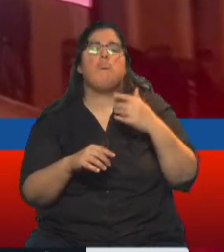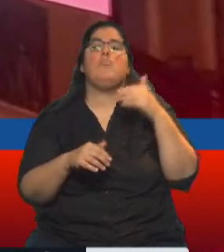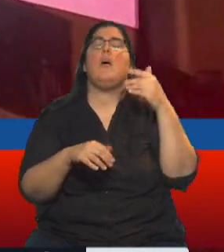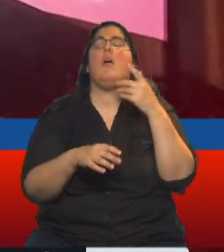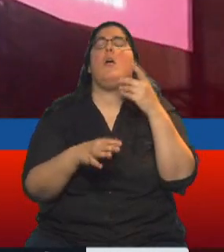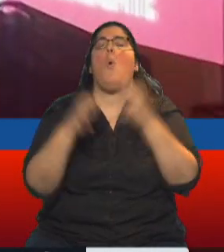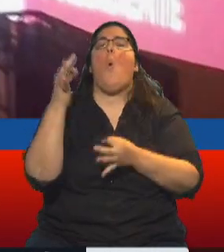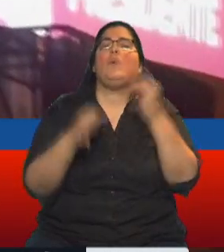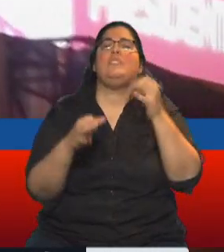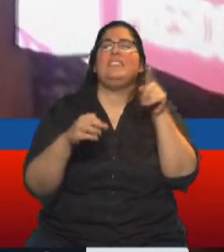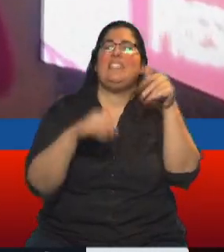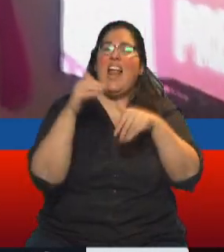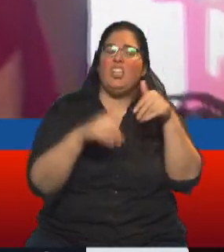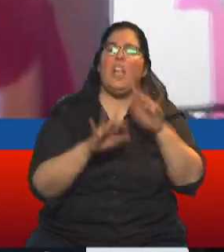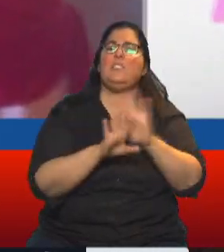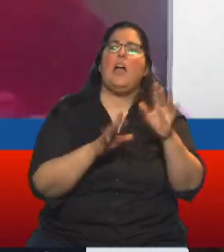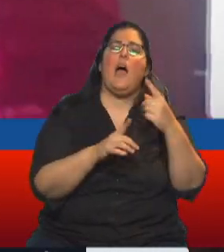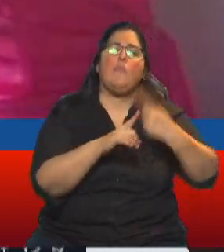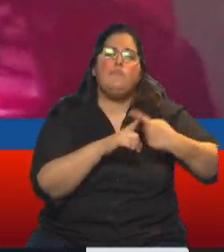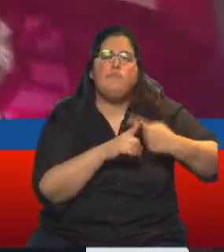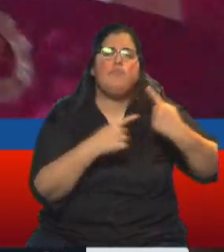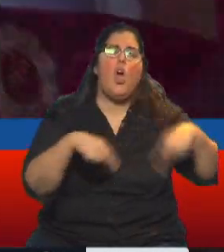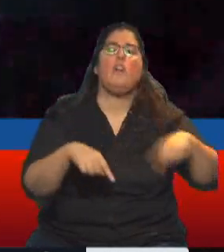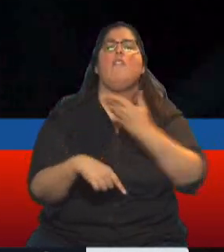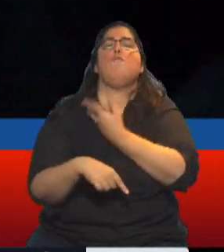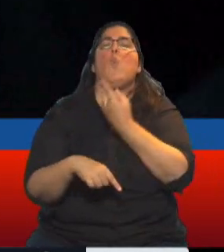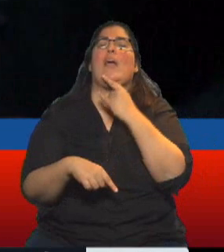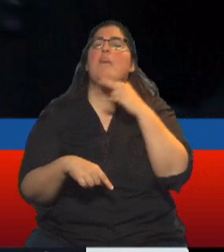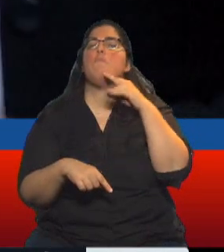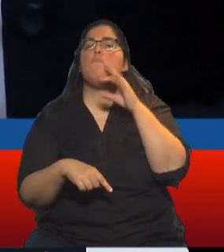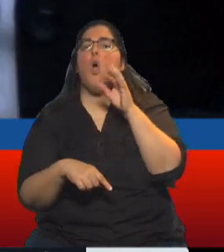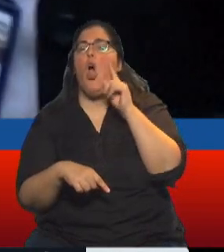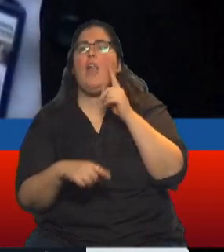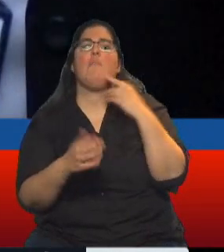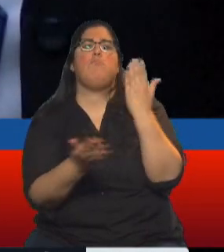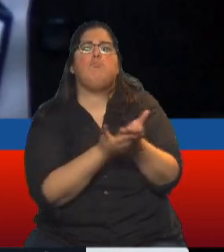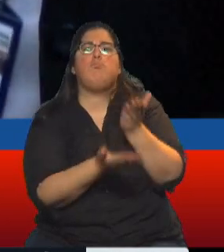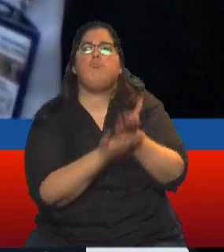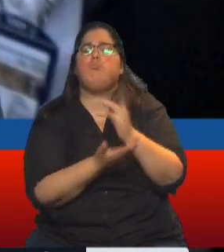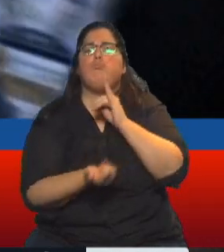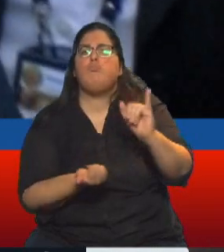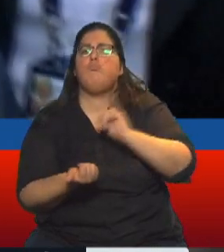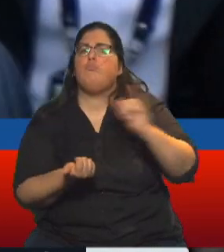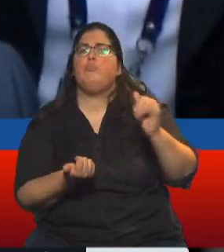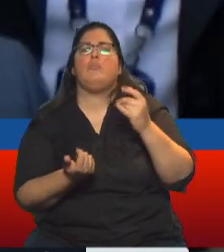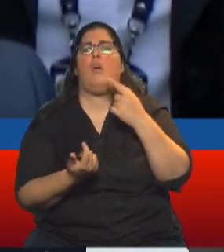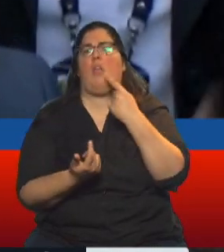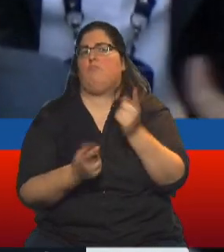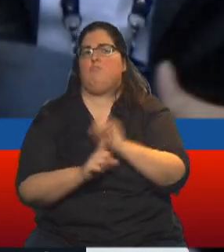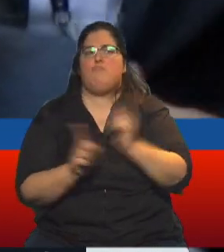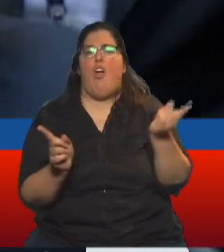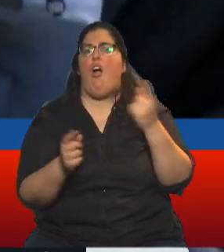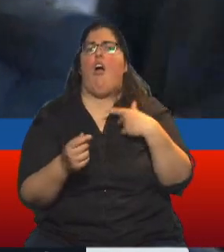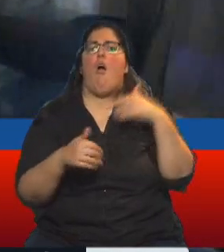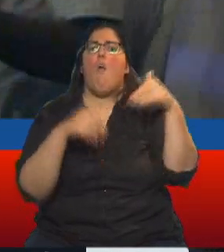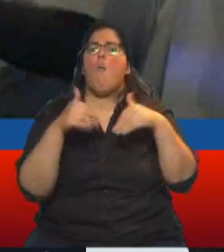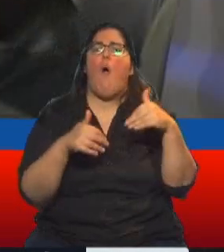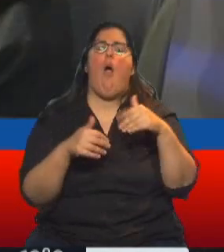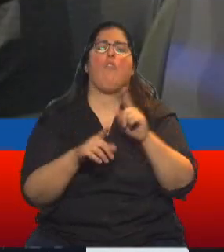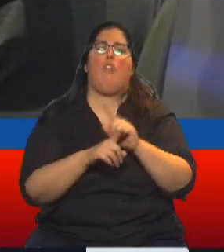múltiples impugnaciones al balotaje presentado por Keiko Fujimori, rival de Castillo en la segunda vuelta, denegando todas y cada una